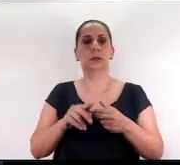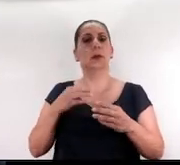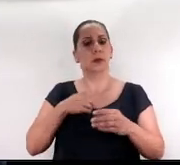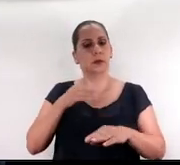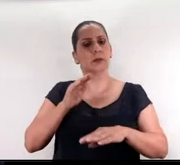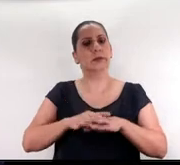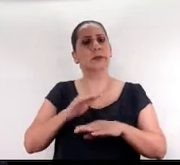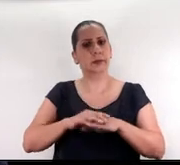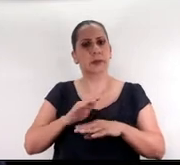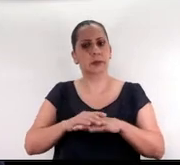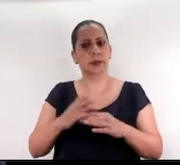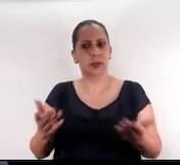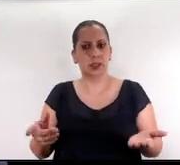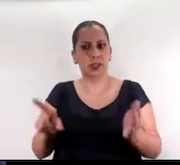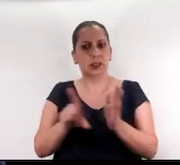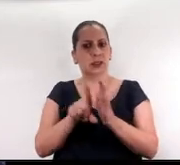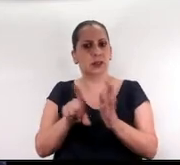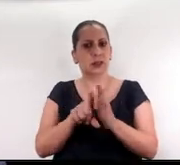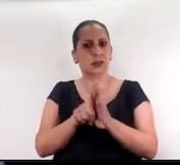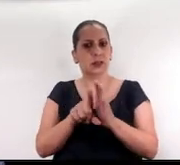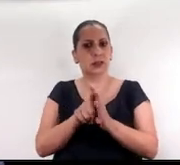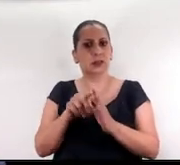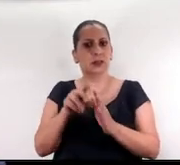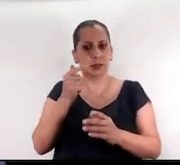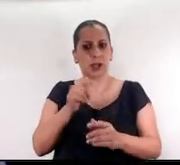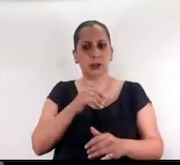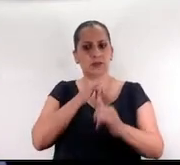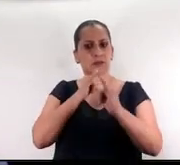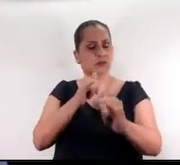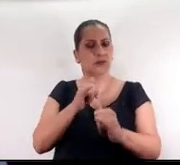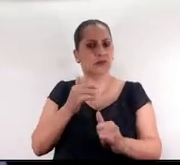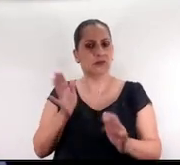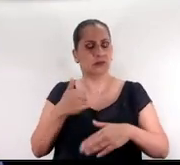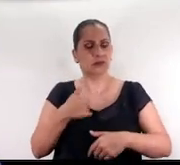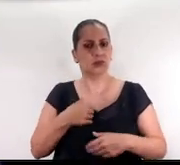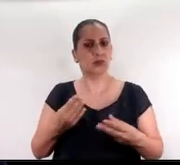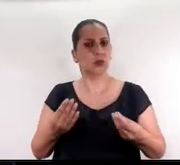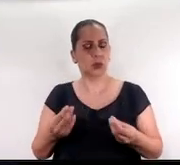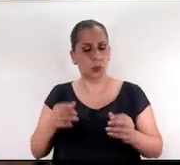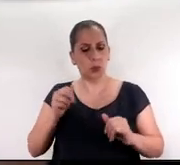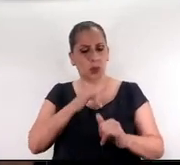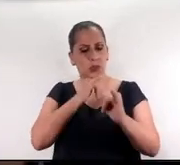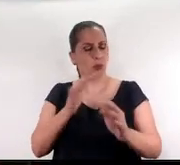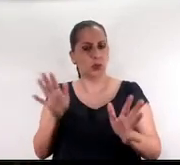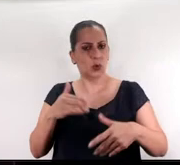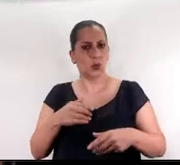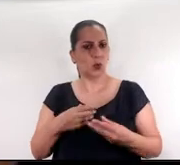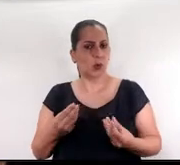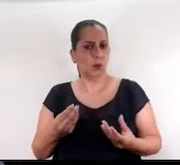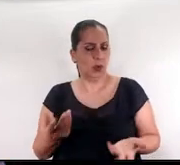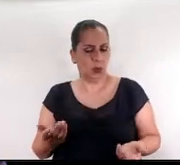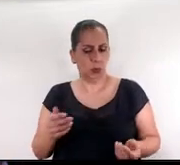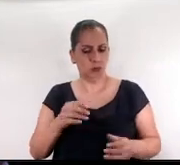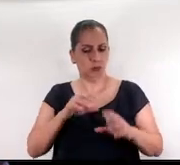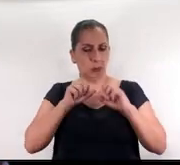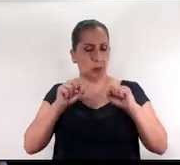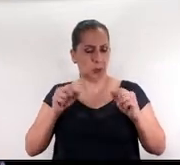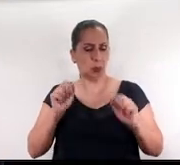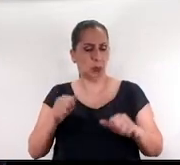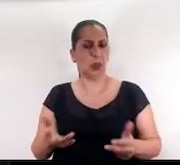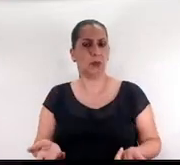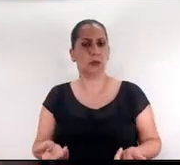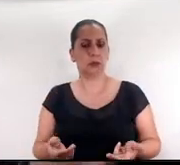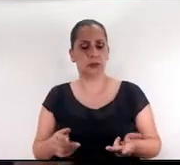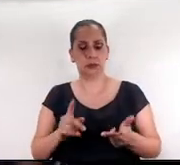legitimación procesal y legal para la denuncia sin temor, para que se pueda denunciar sin temor la corrupción. Tercero,